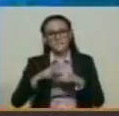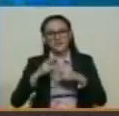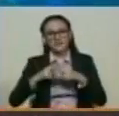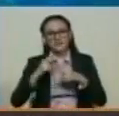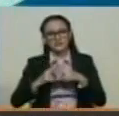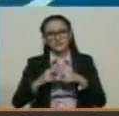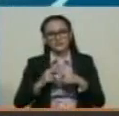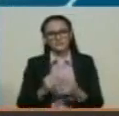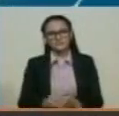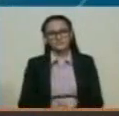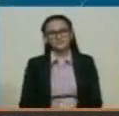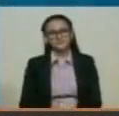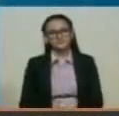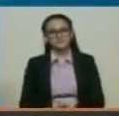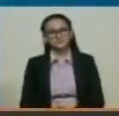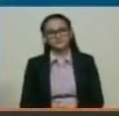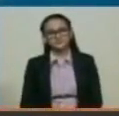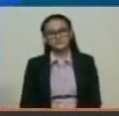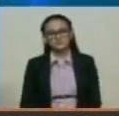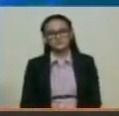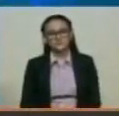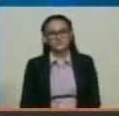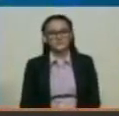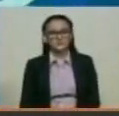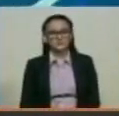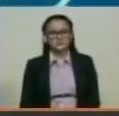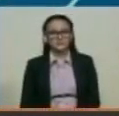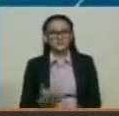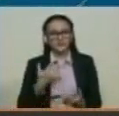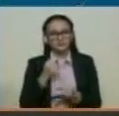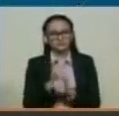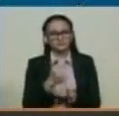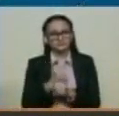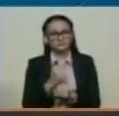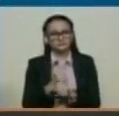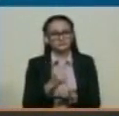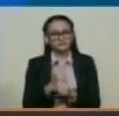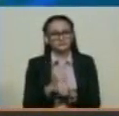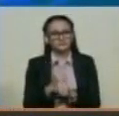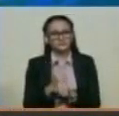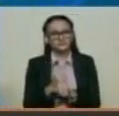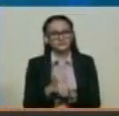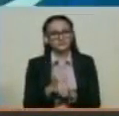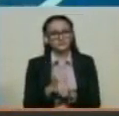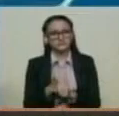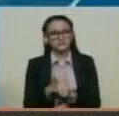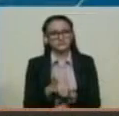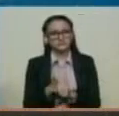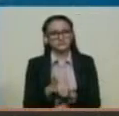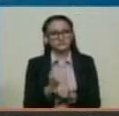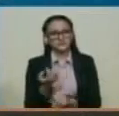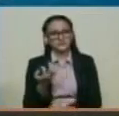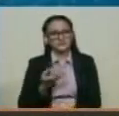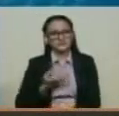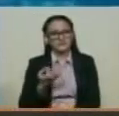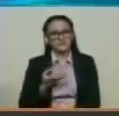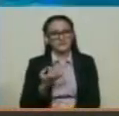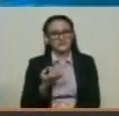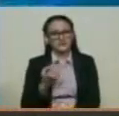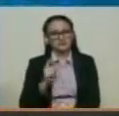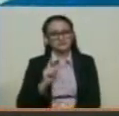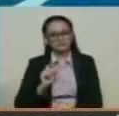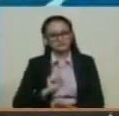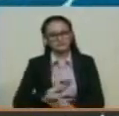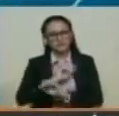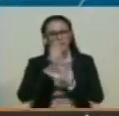ha ocurrido en nuestra gestión, este hecho quede total y absolutamente esclarecido